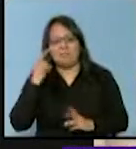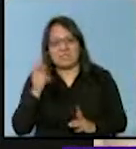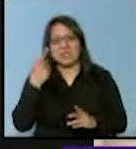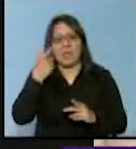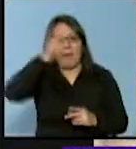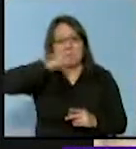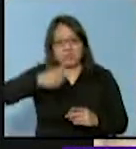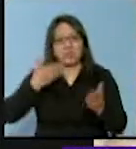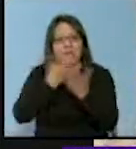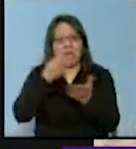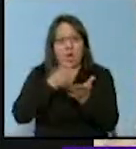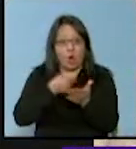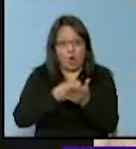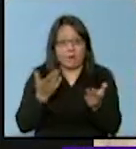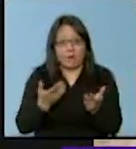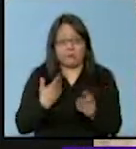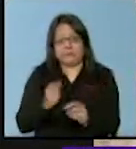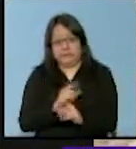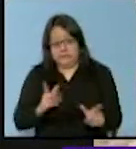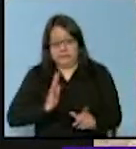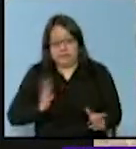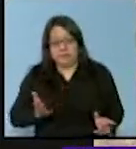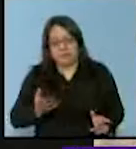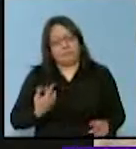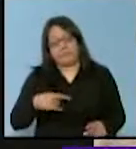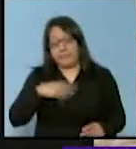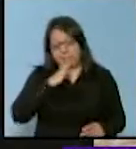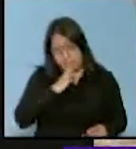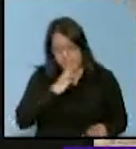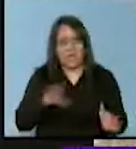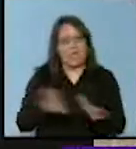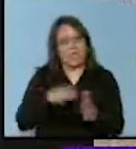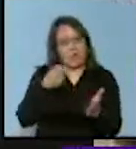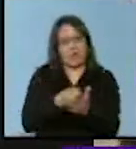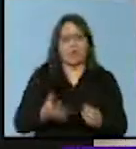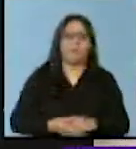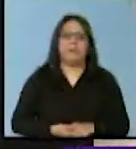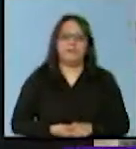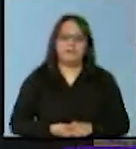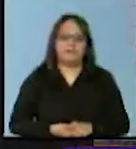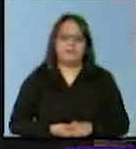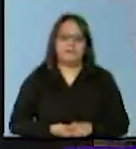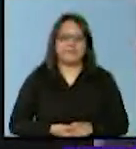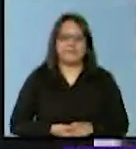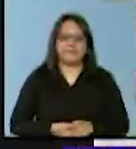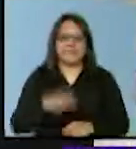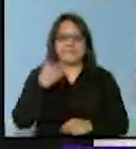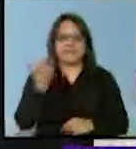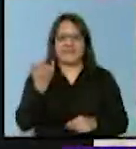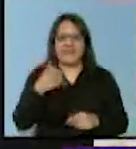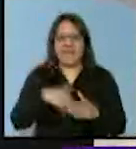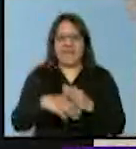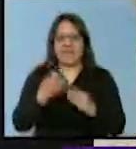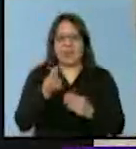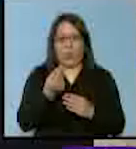misma cantidad? Se asusta, pero igual me quedo, se tiene que llevar. Gracias, Lu. Bueno. ¿Qué tenemos acá en la mano? Este se llama